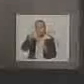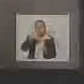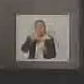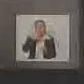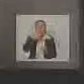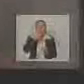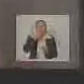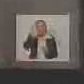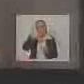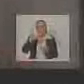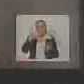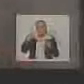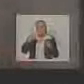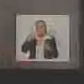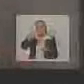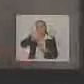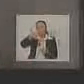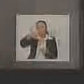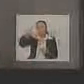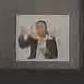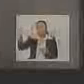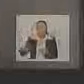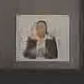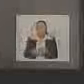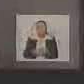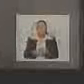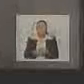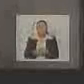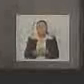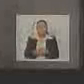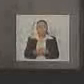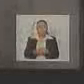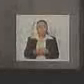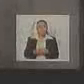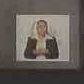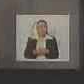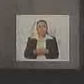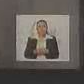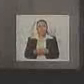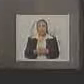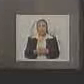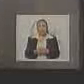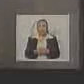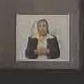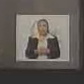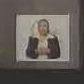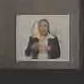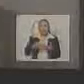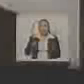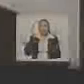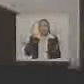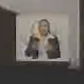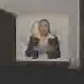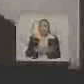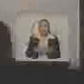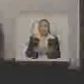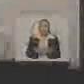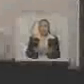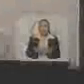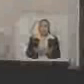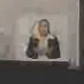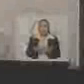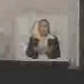participar y con esta dinámica le damos la palabra al candidato Germán de la Garza Estrada. Adelante. Muchas